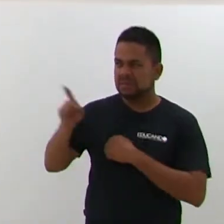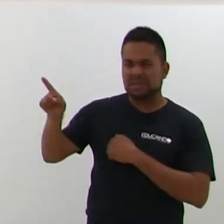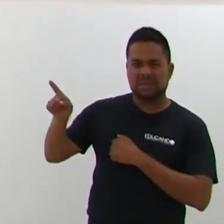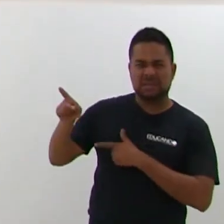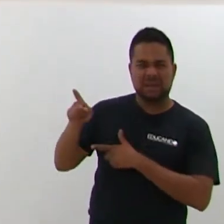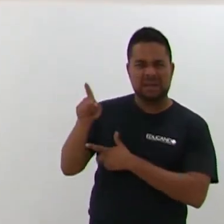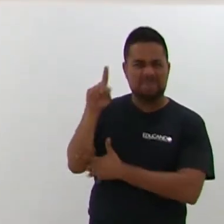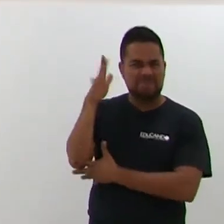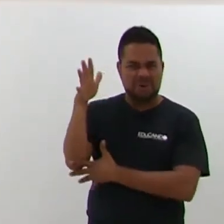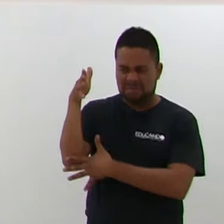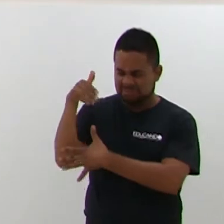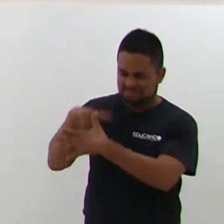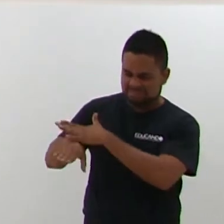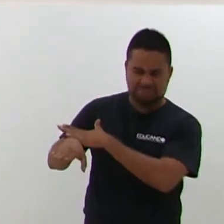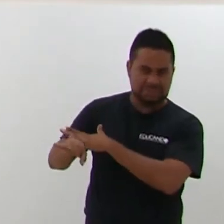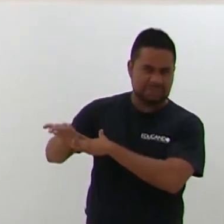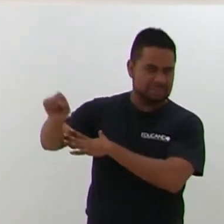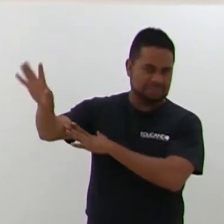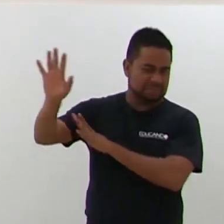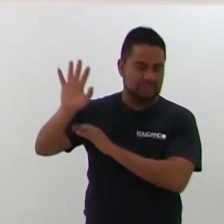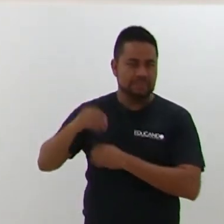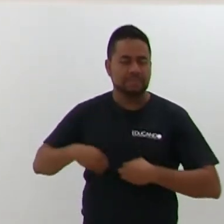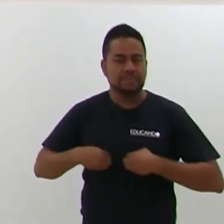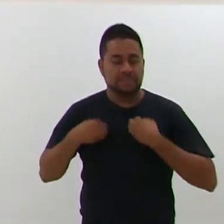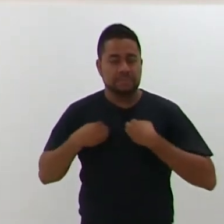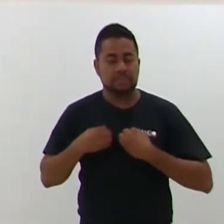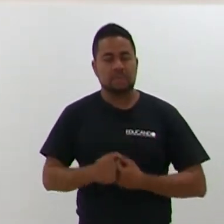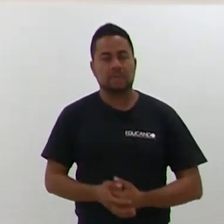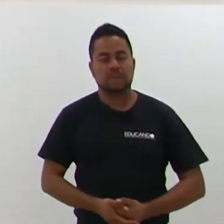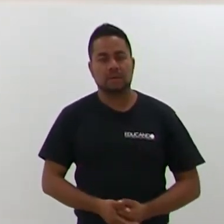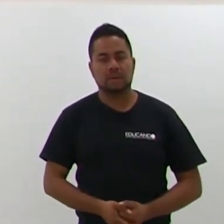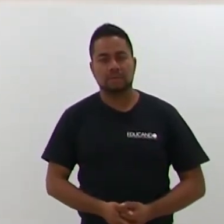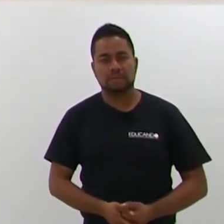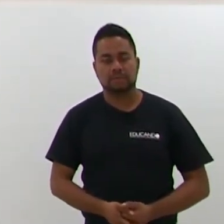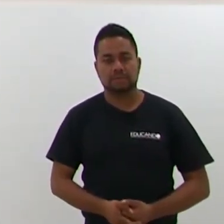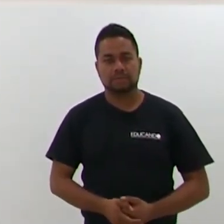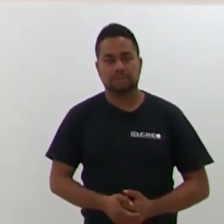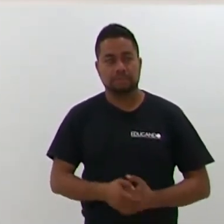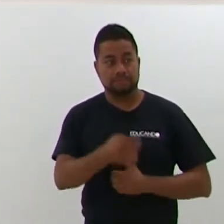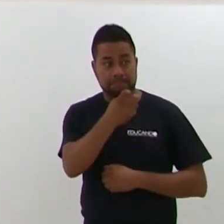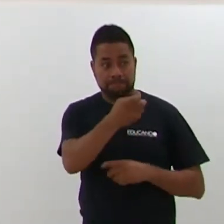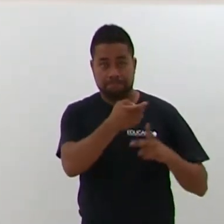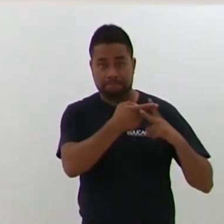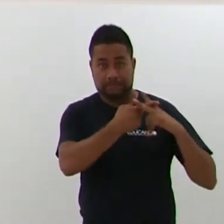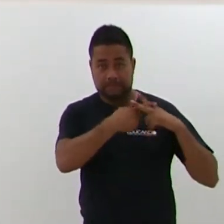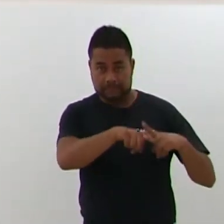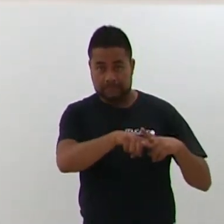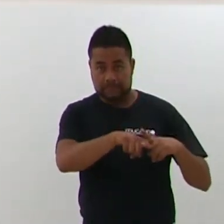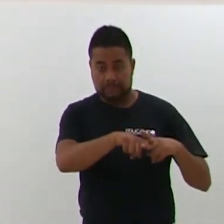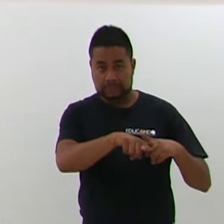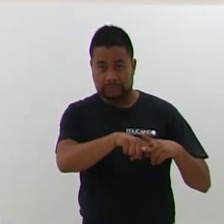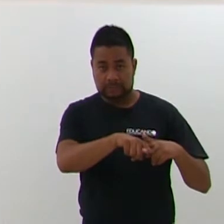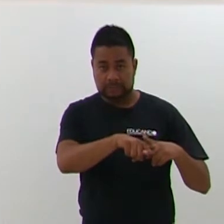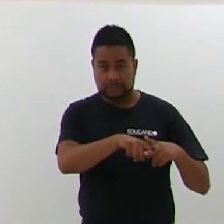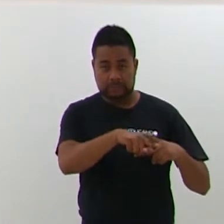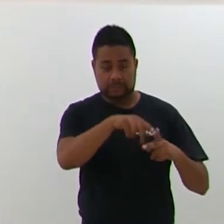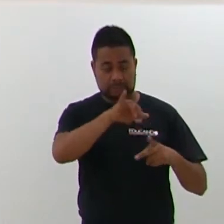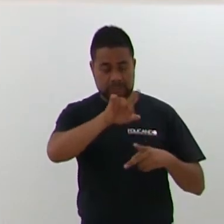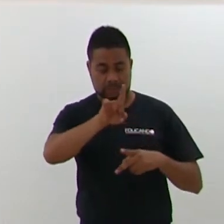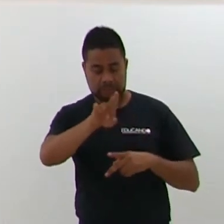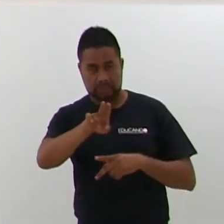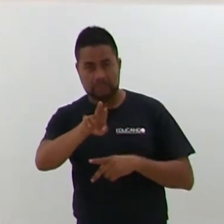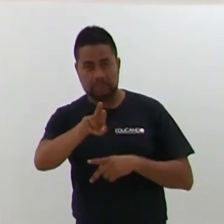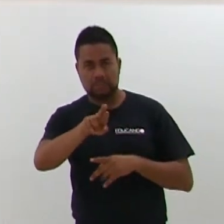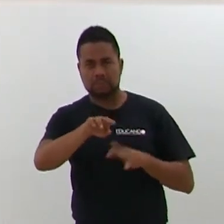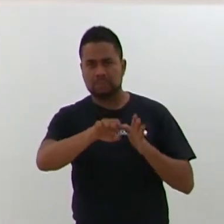generalmente. Bueno, ahora con esta iniciación idr, idir, podemos encontrar